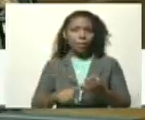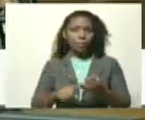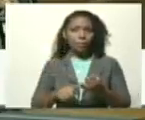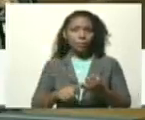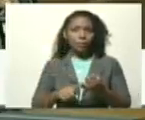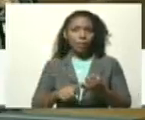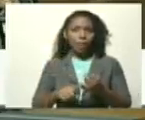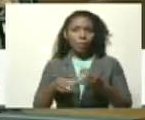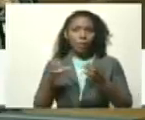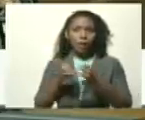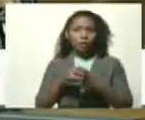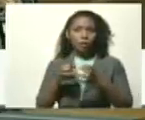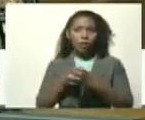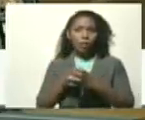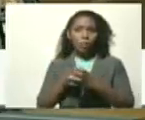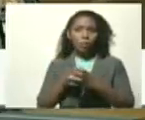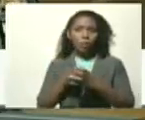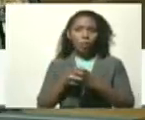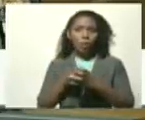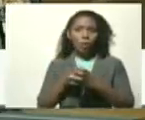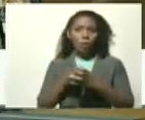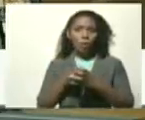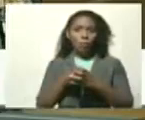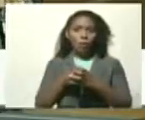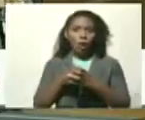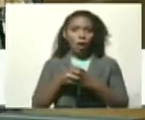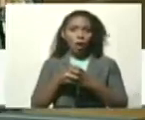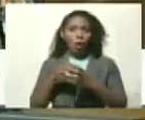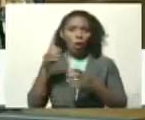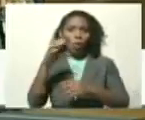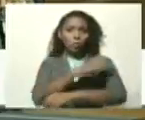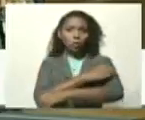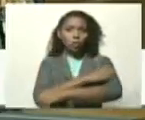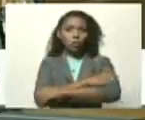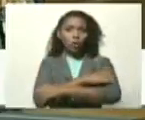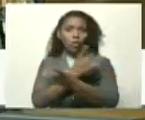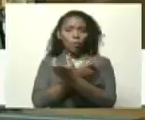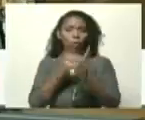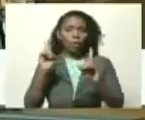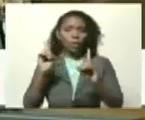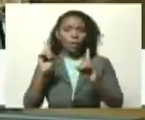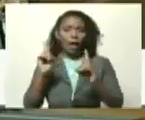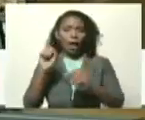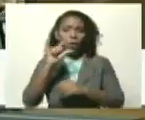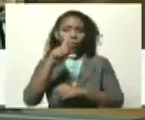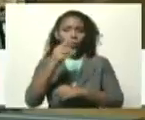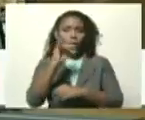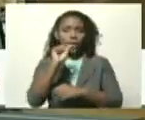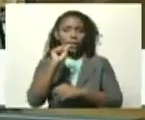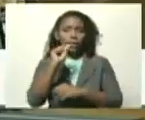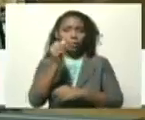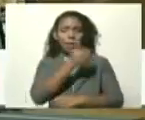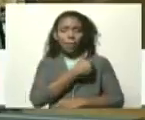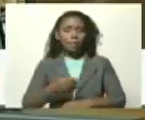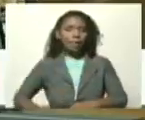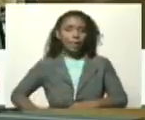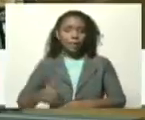el bloque, por la oposición democrática, Luis Augusto Romero para la